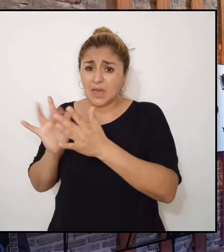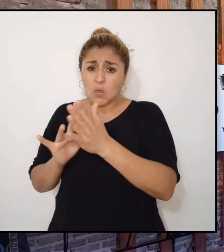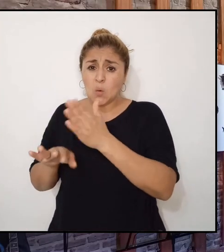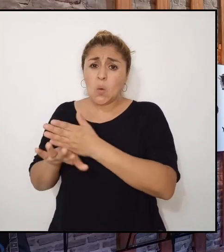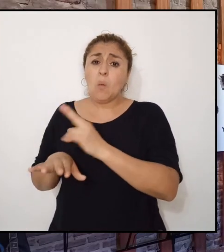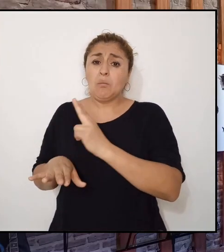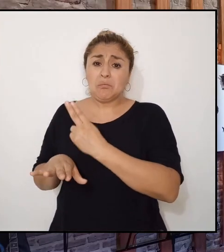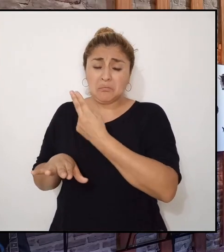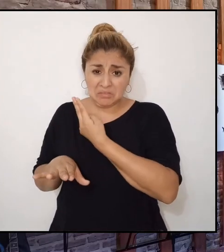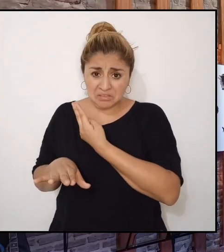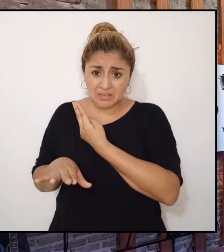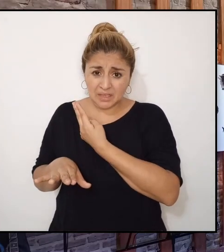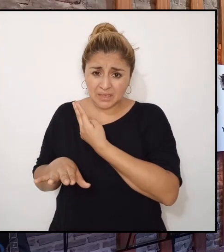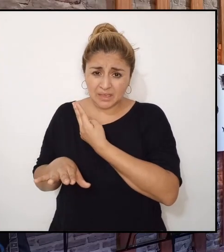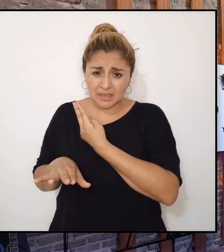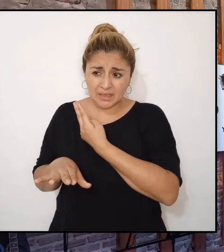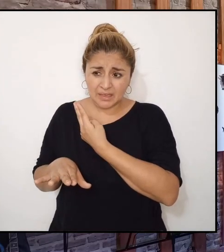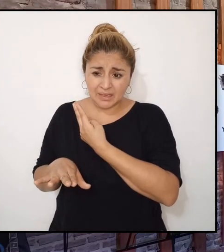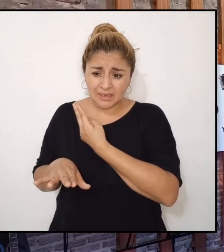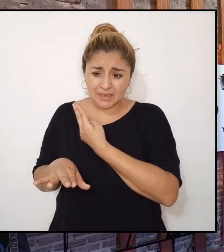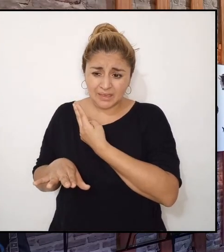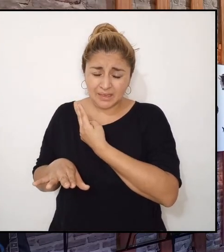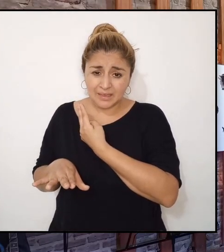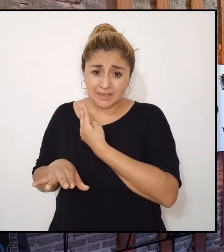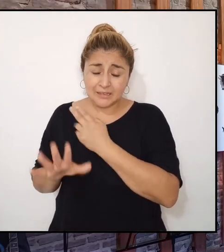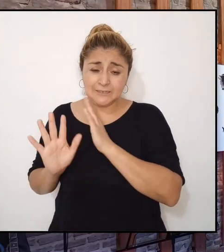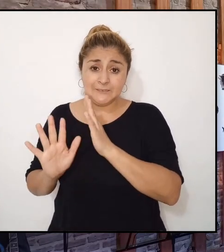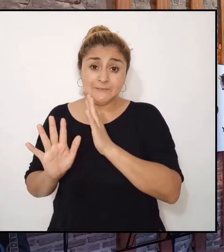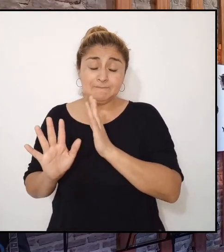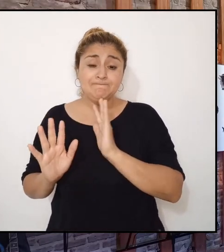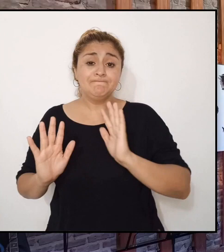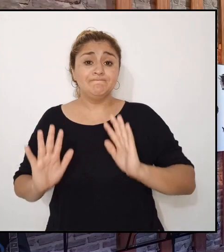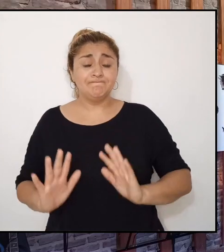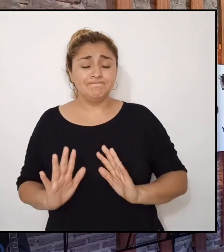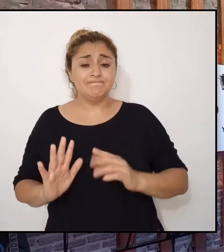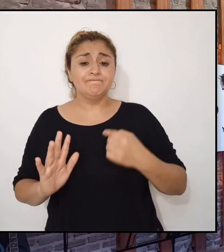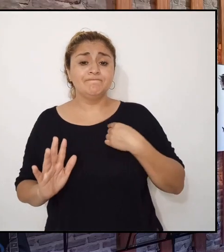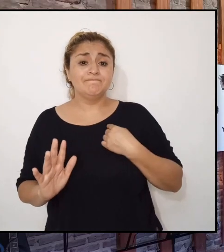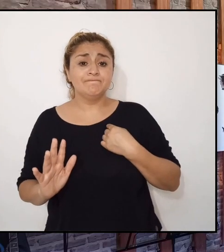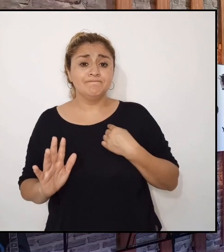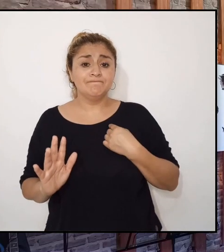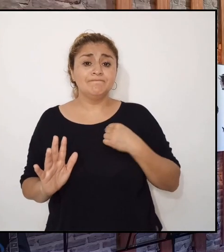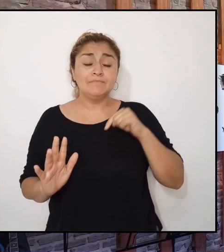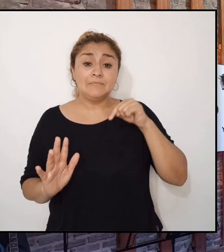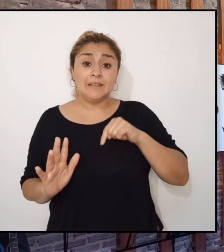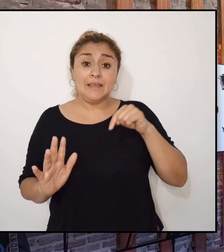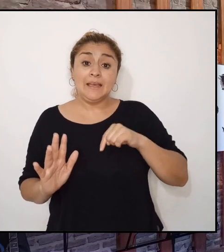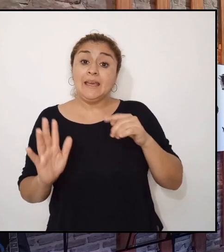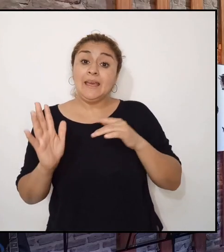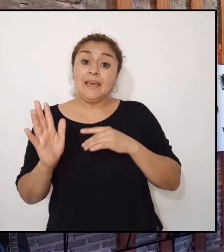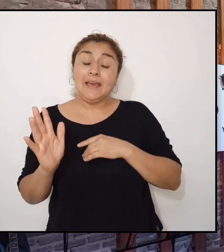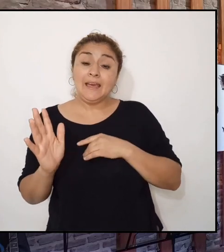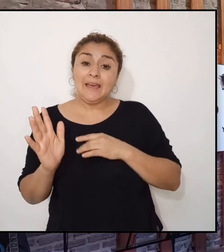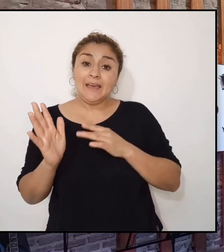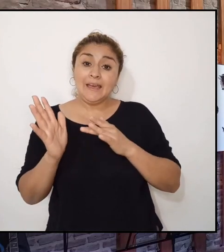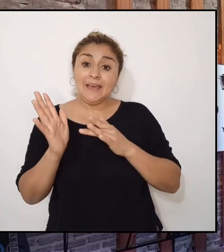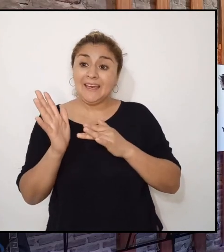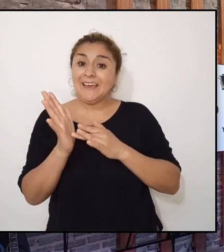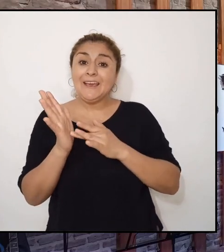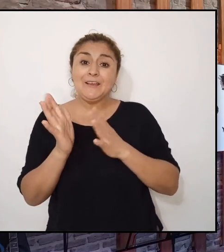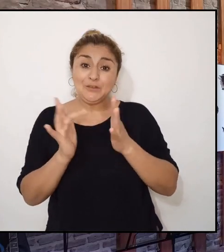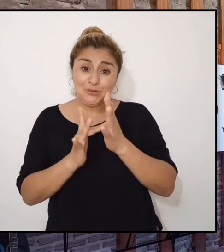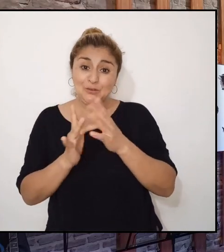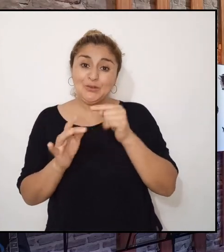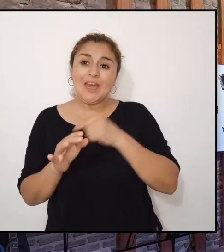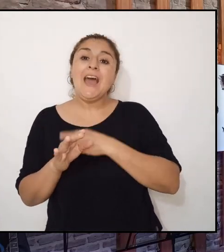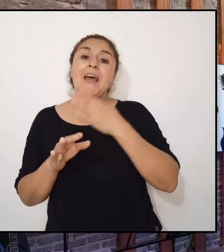Cuando estuvieron en la casa, Jesús, ¿qué hizo? Les habló las Escrituras. Habló con ellos, ¿o no? Y